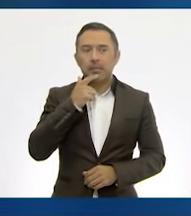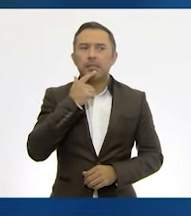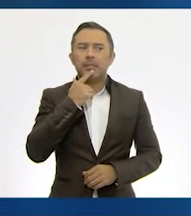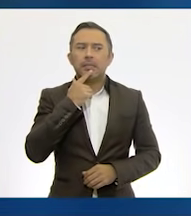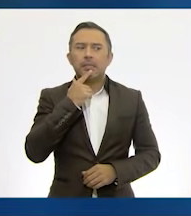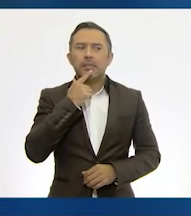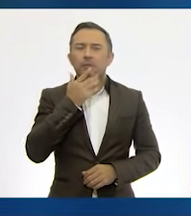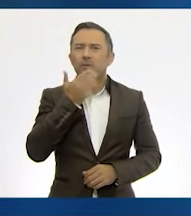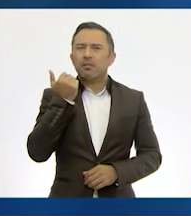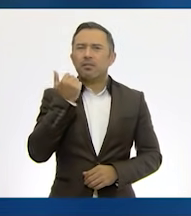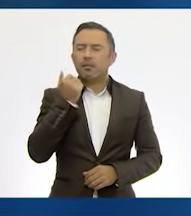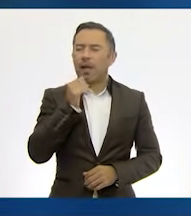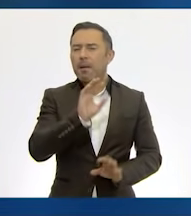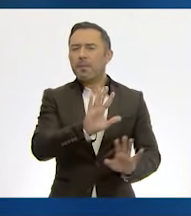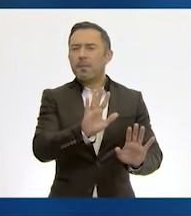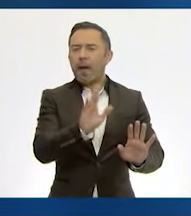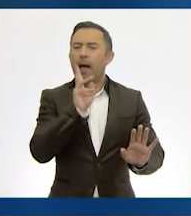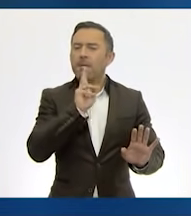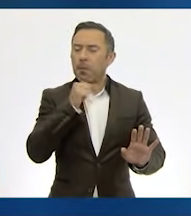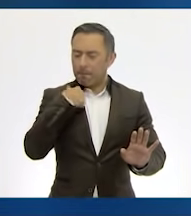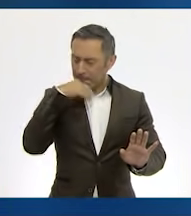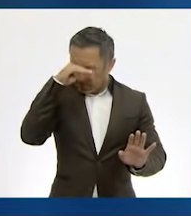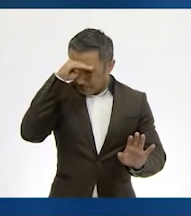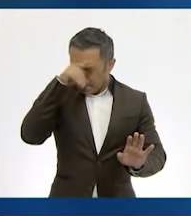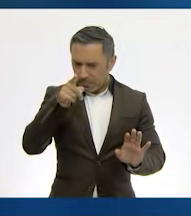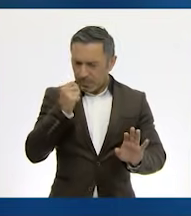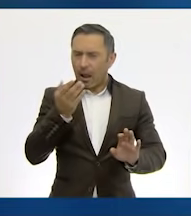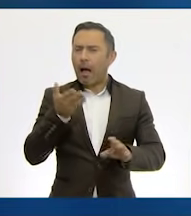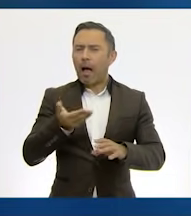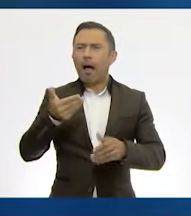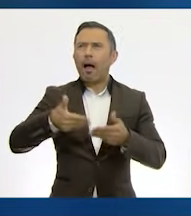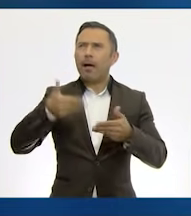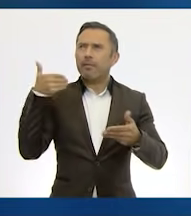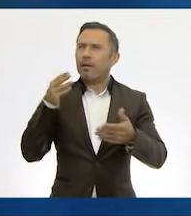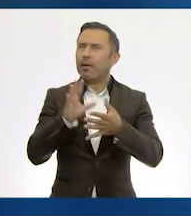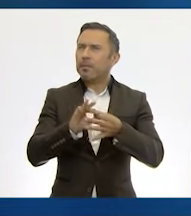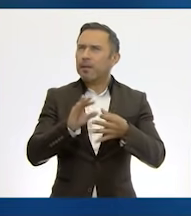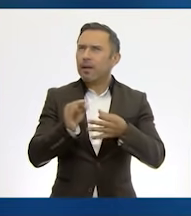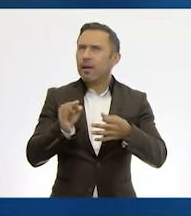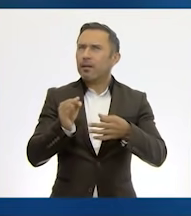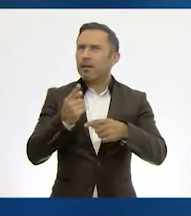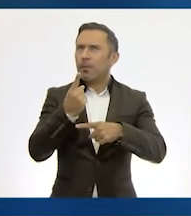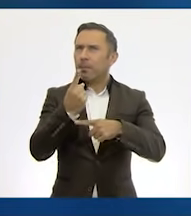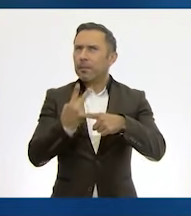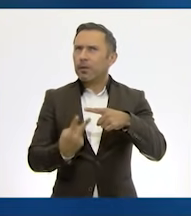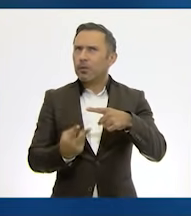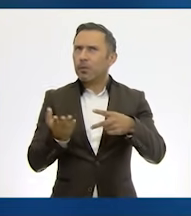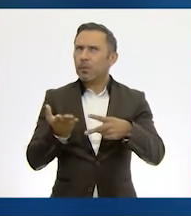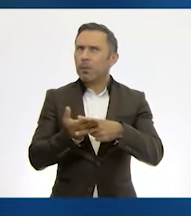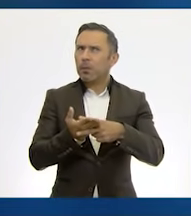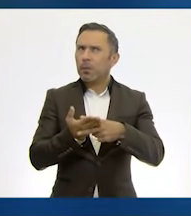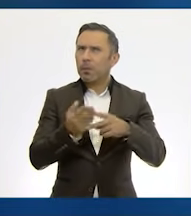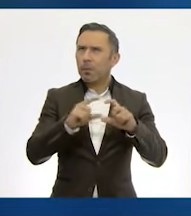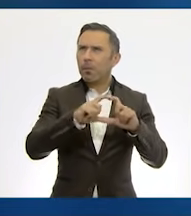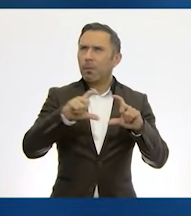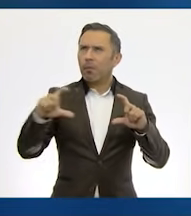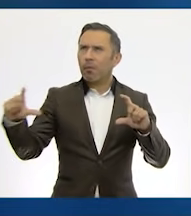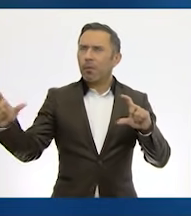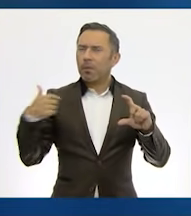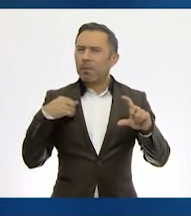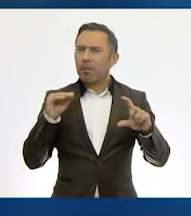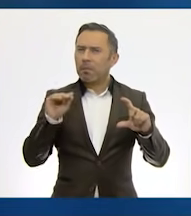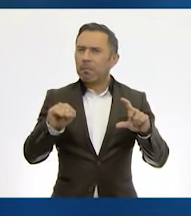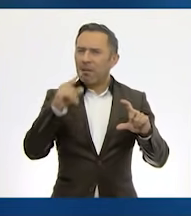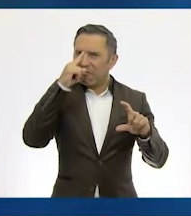Bueno, no, a ver, voy a pensar. Ya hemos trabajado con fracciones, entonces creo que será fácil colocarla en la recta. A ver, ¿qué es que haré?